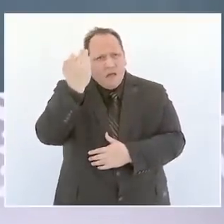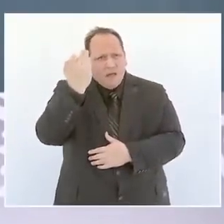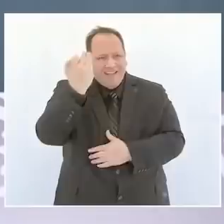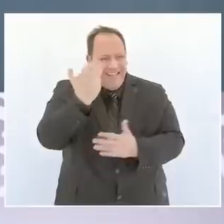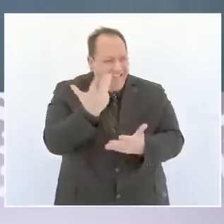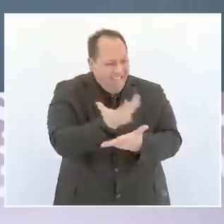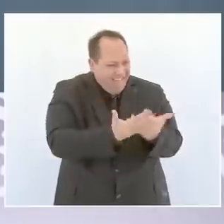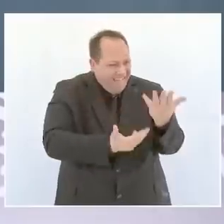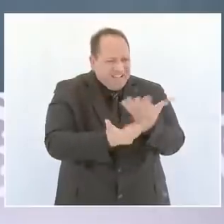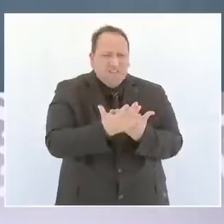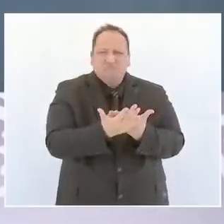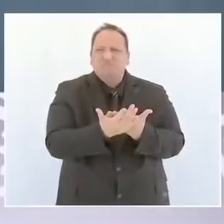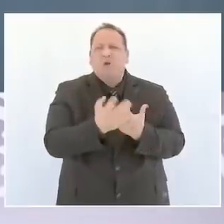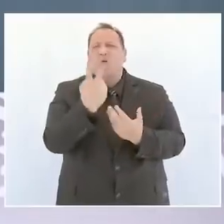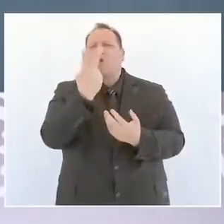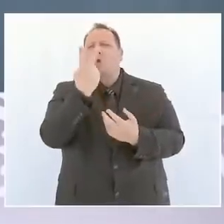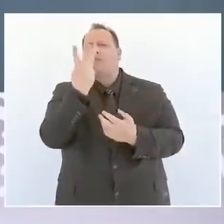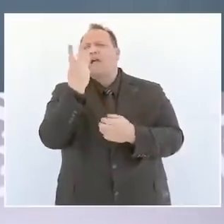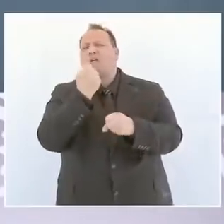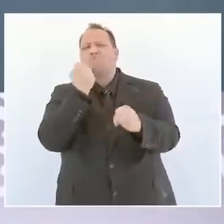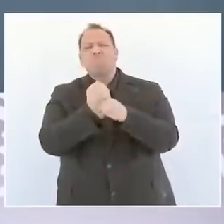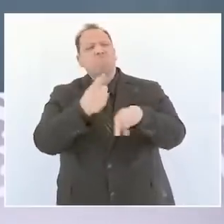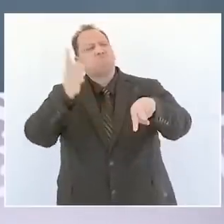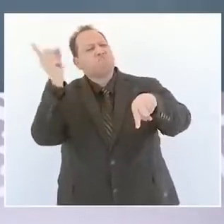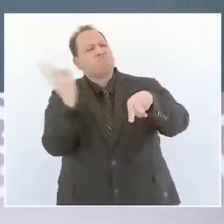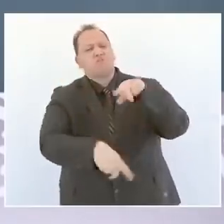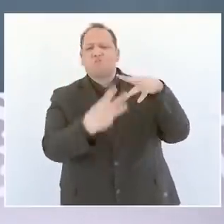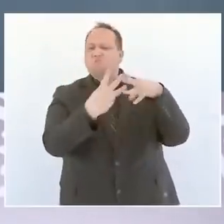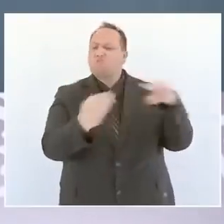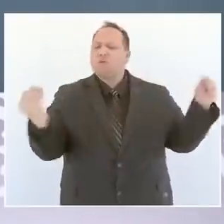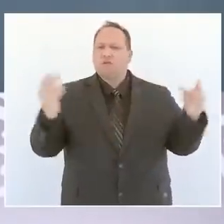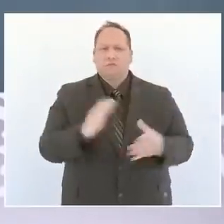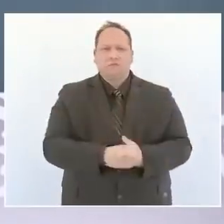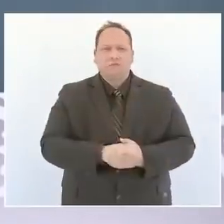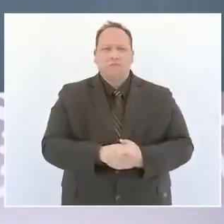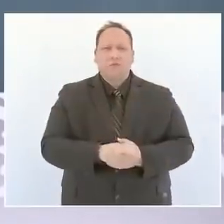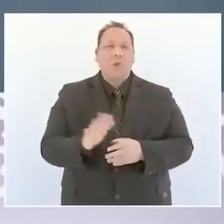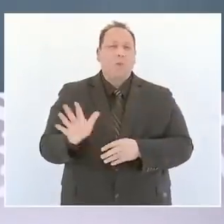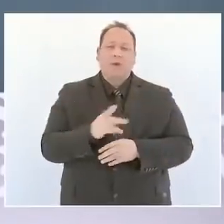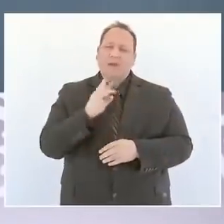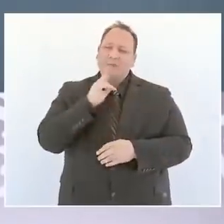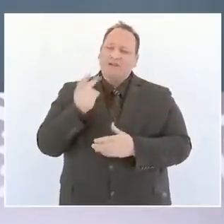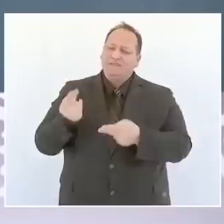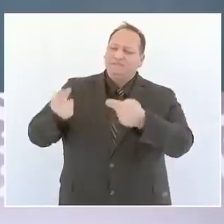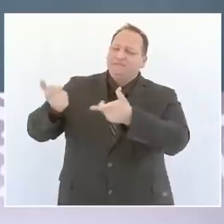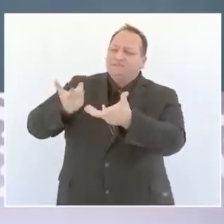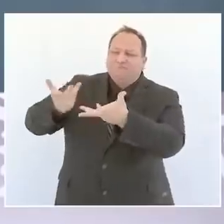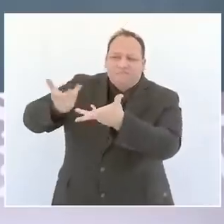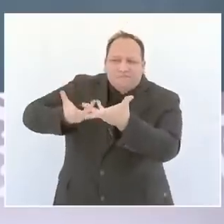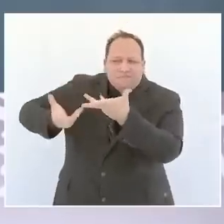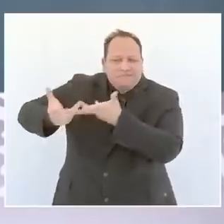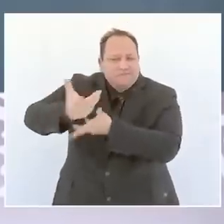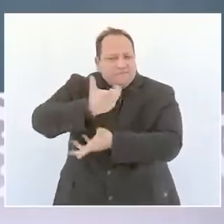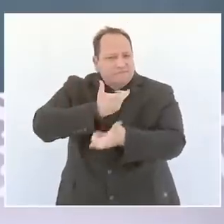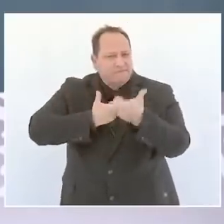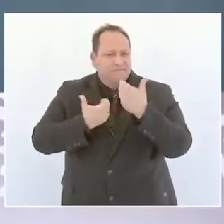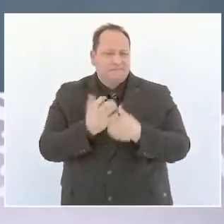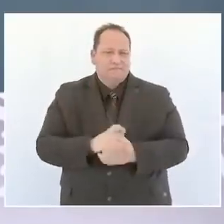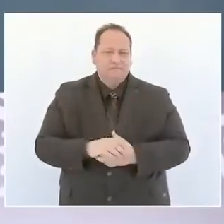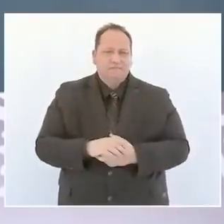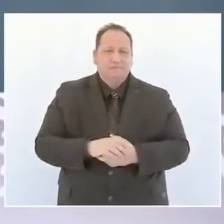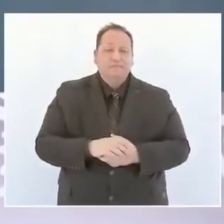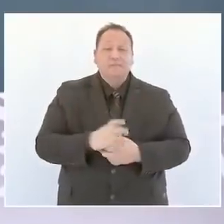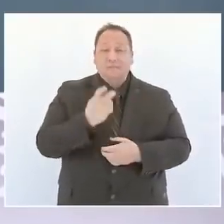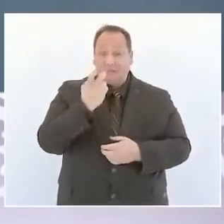acaban en 2, 3 años. Se dedican a hacer negocios. Por eso